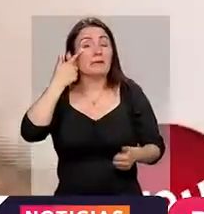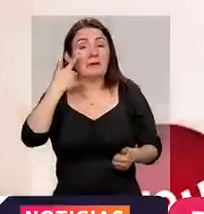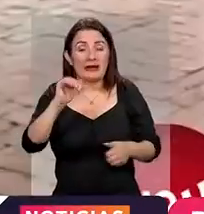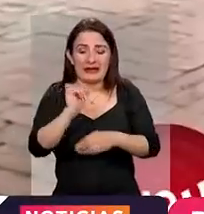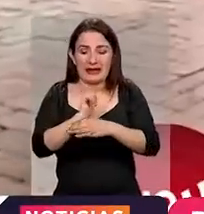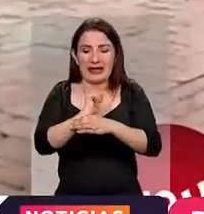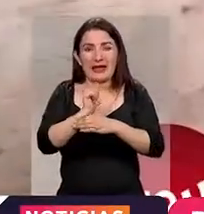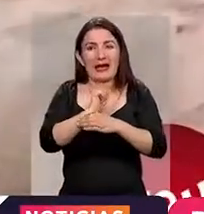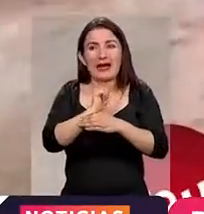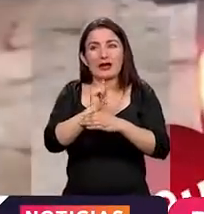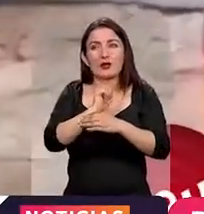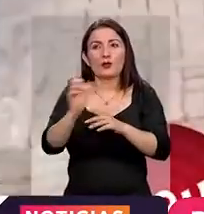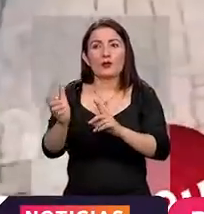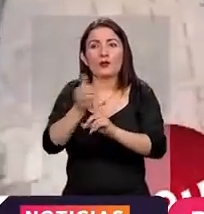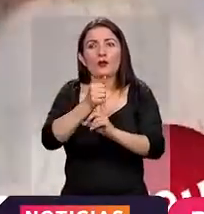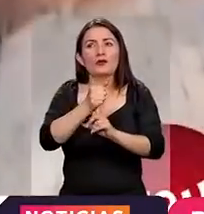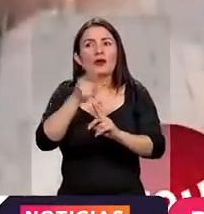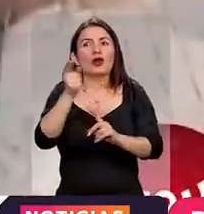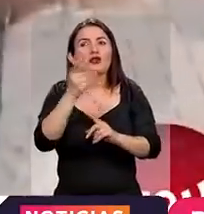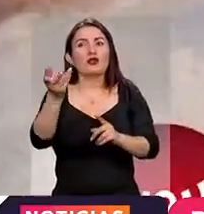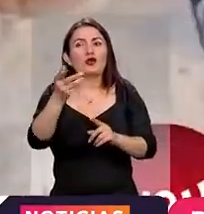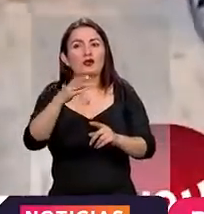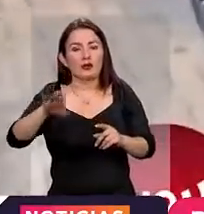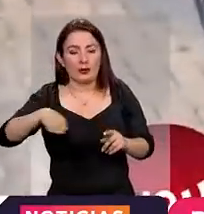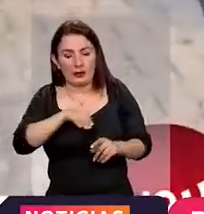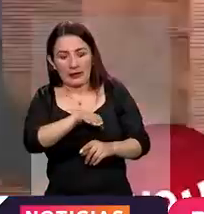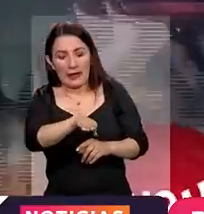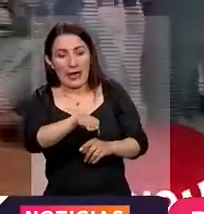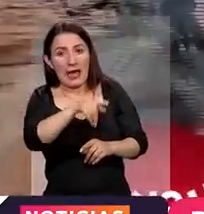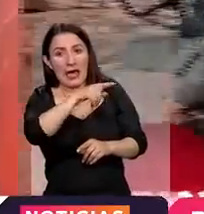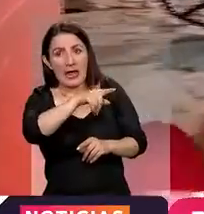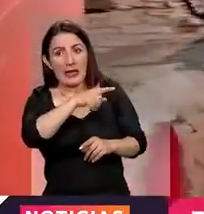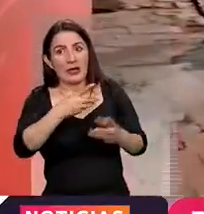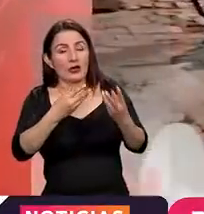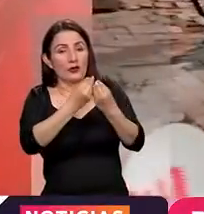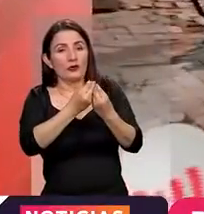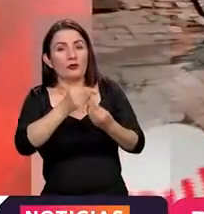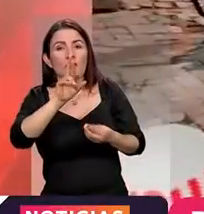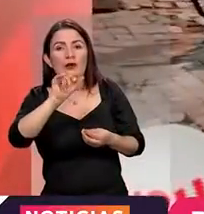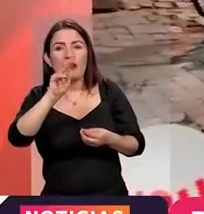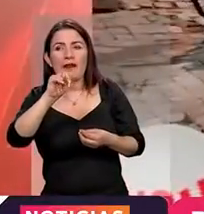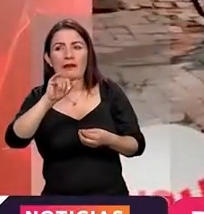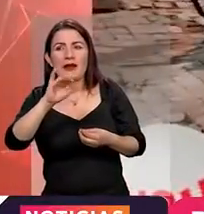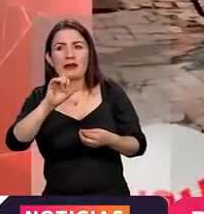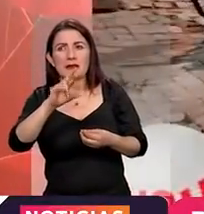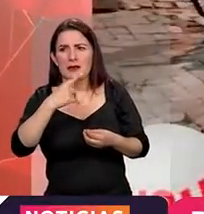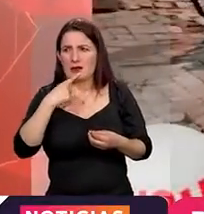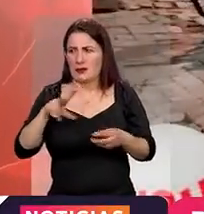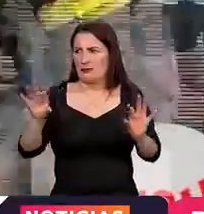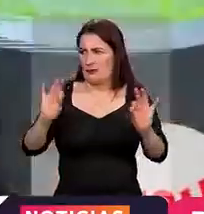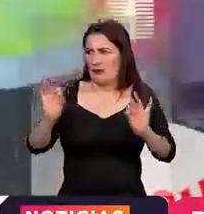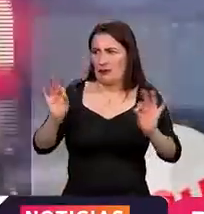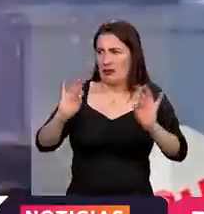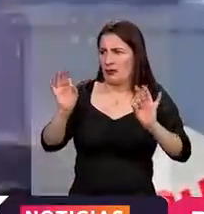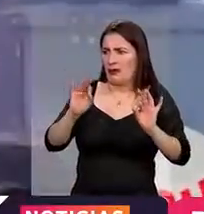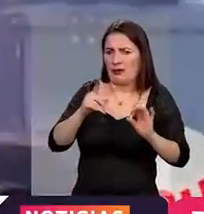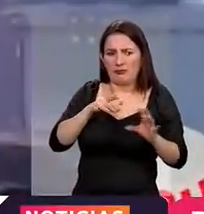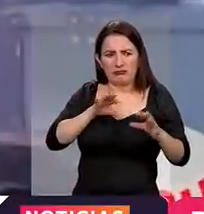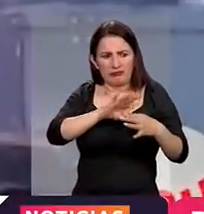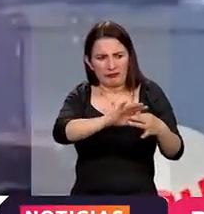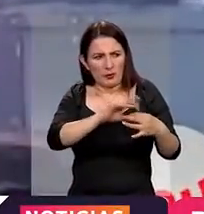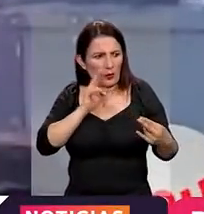carro fúnebre fue encontrado por sus periodistas en las instalaciones de la funeraria Grupo Renacer, que negó cualquier vínculo con el